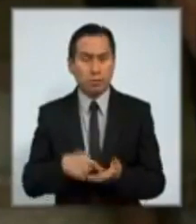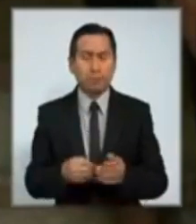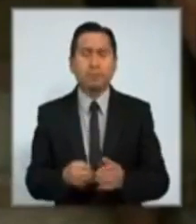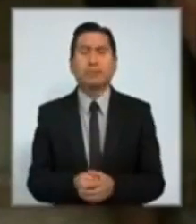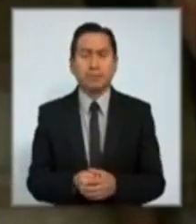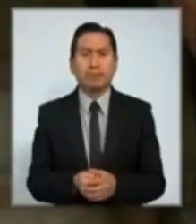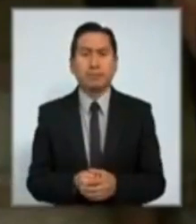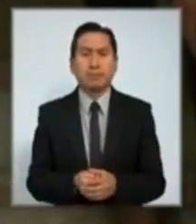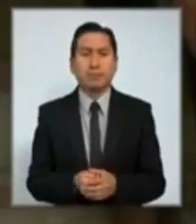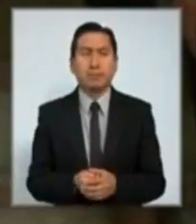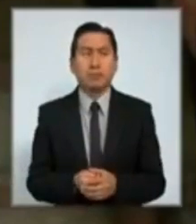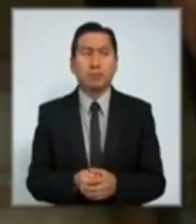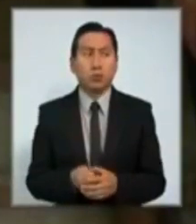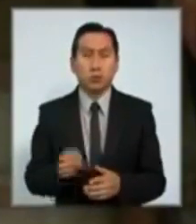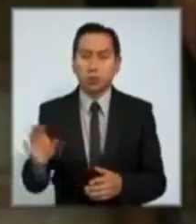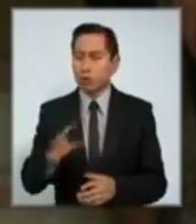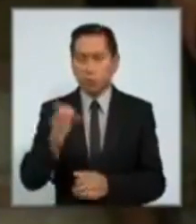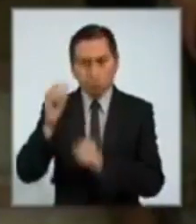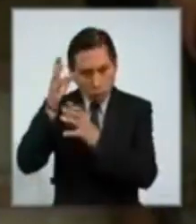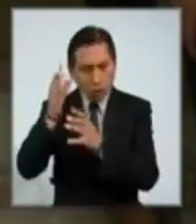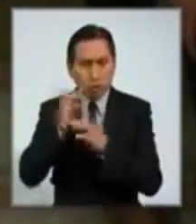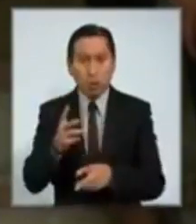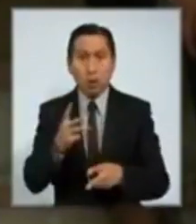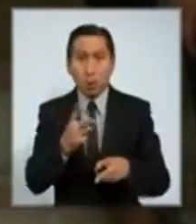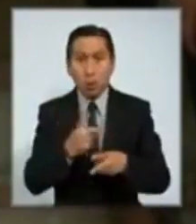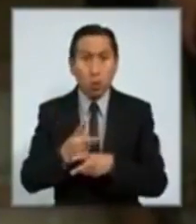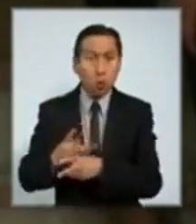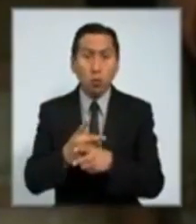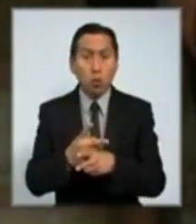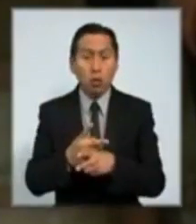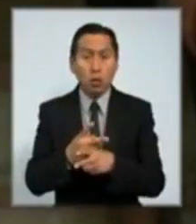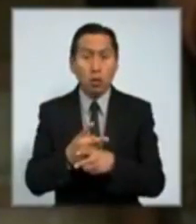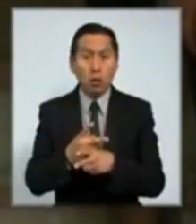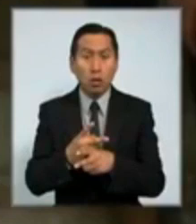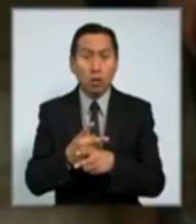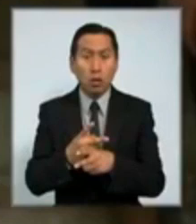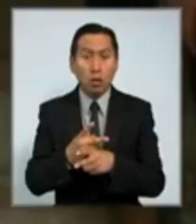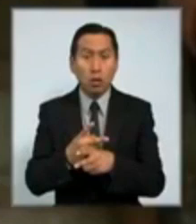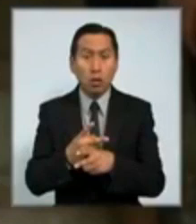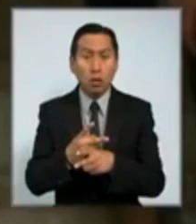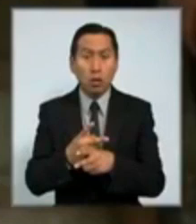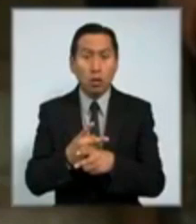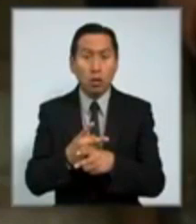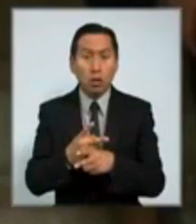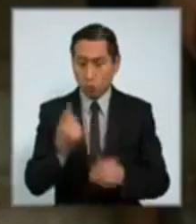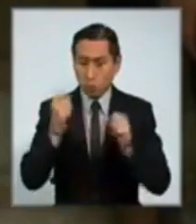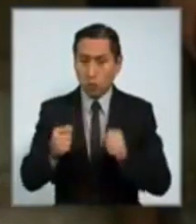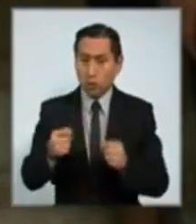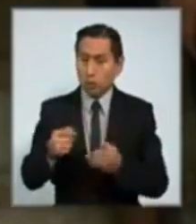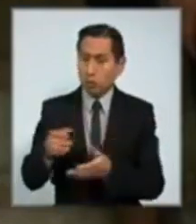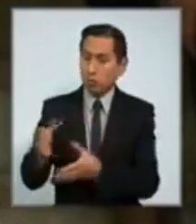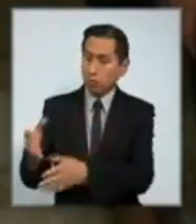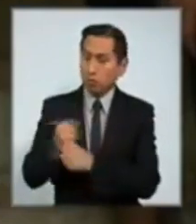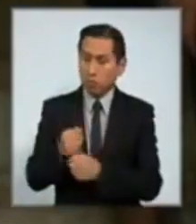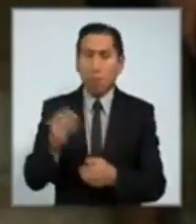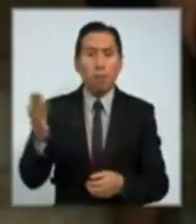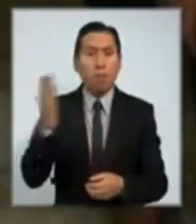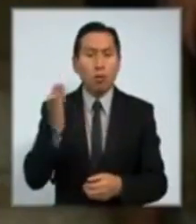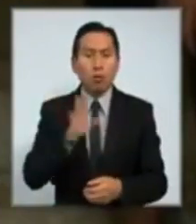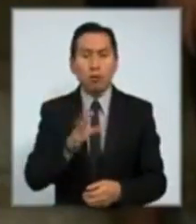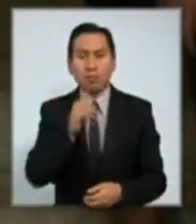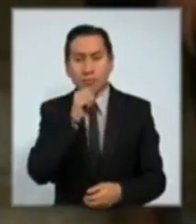Para cuidar a nuestros abuelos y abuelas, un familiar podrá hacer el cobro de la renta